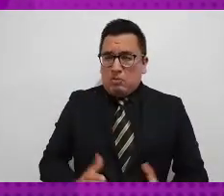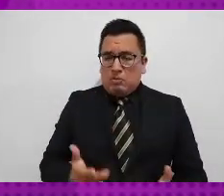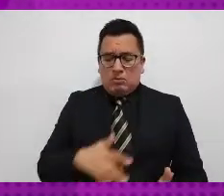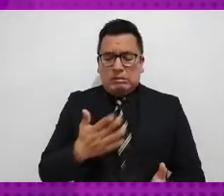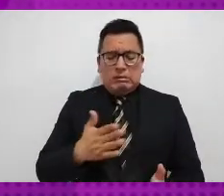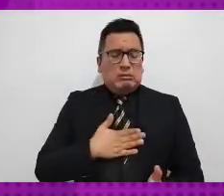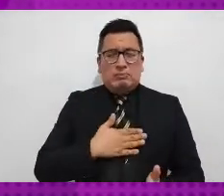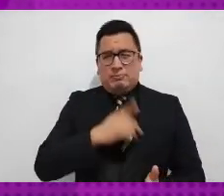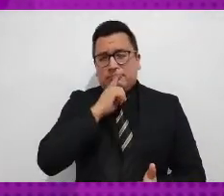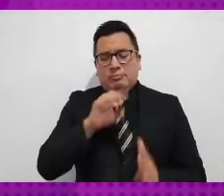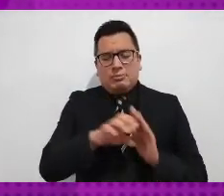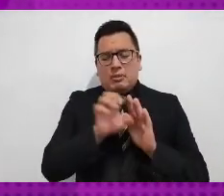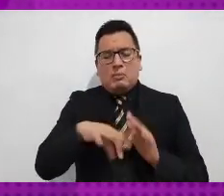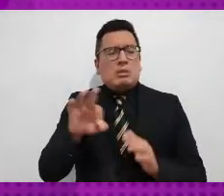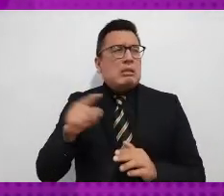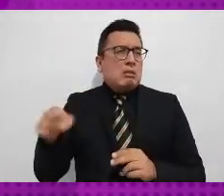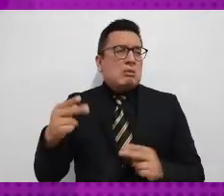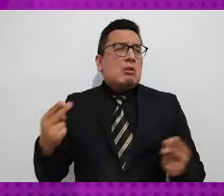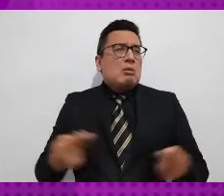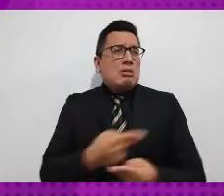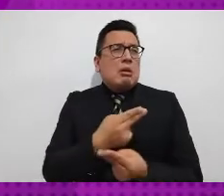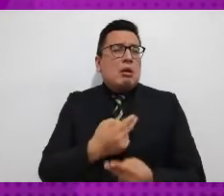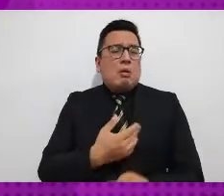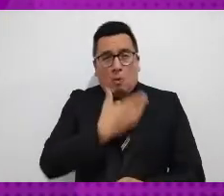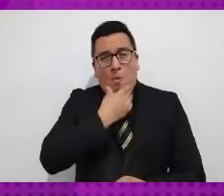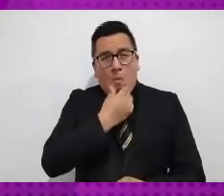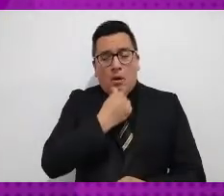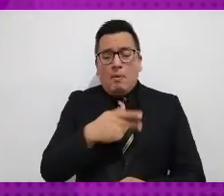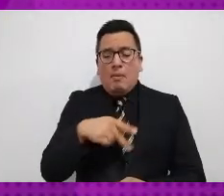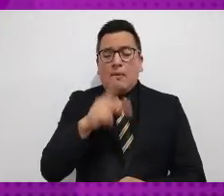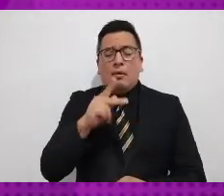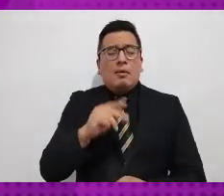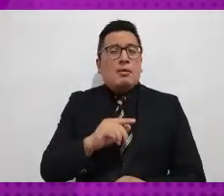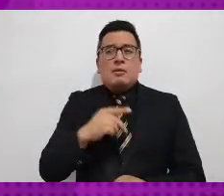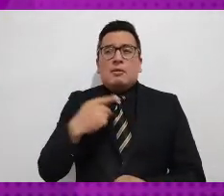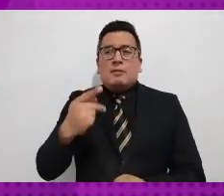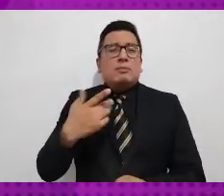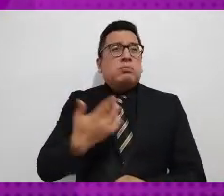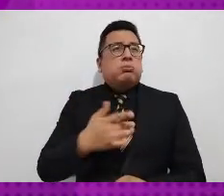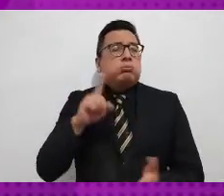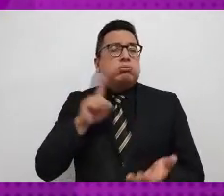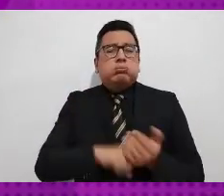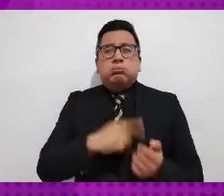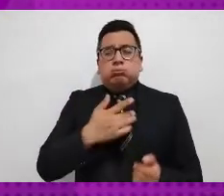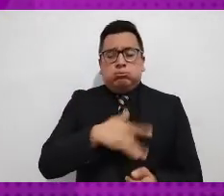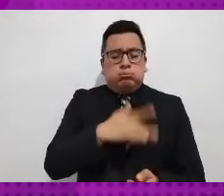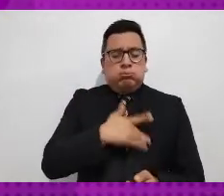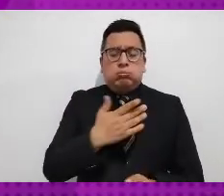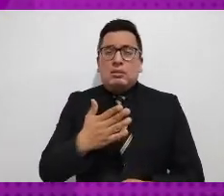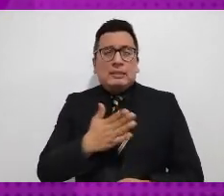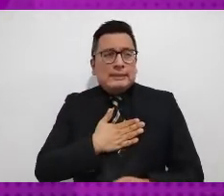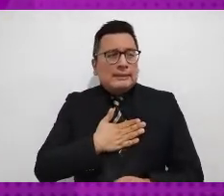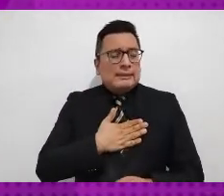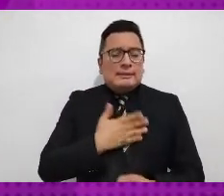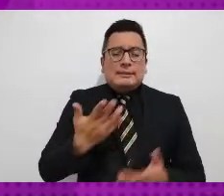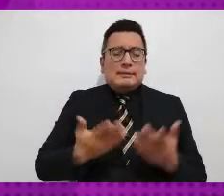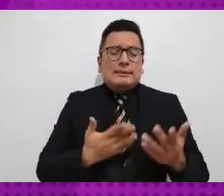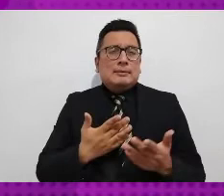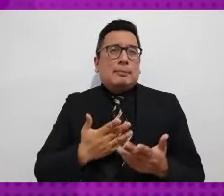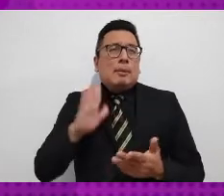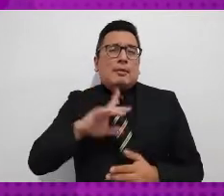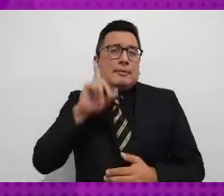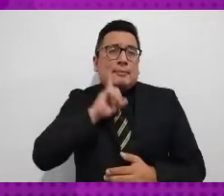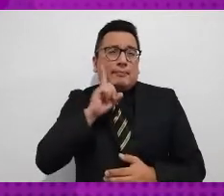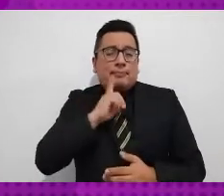corresponde, personas que nacen como hombres, pero que social, cultural y psicológicamente son mujeres y por lo